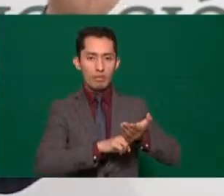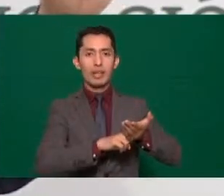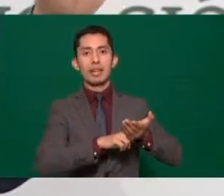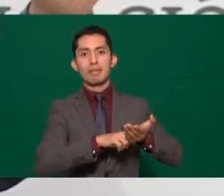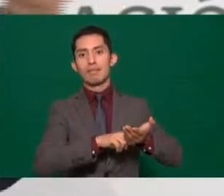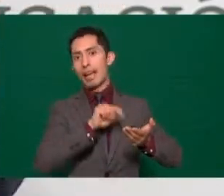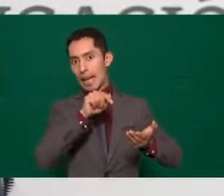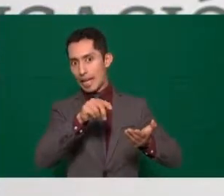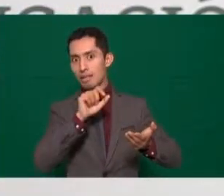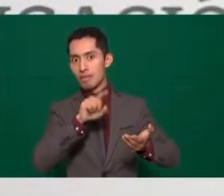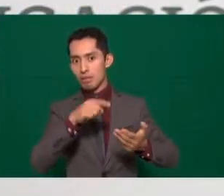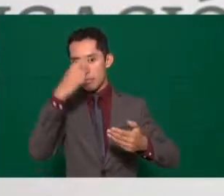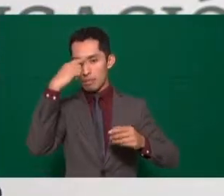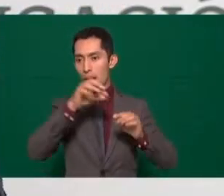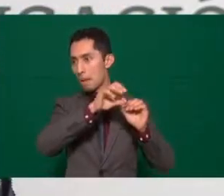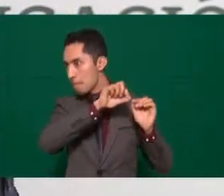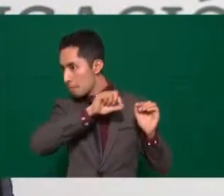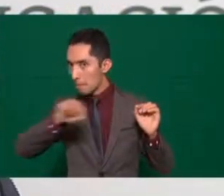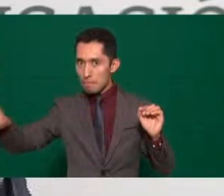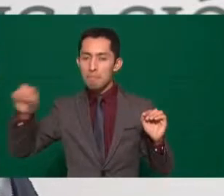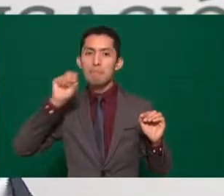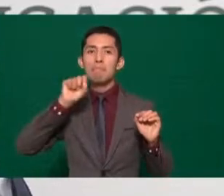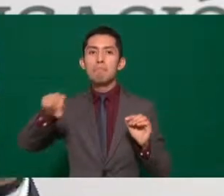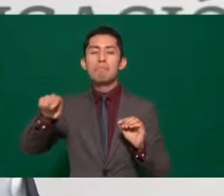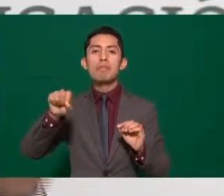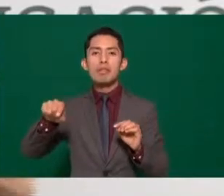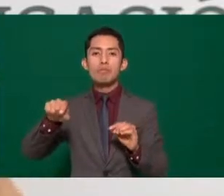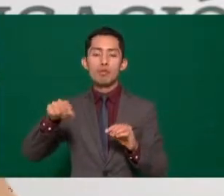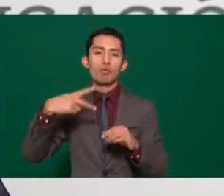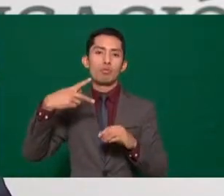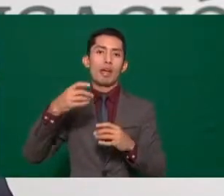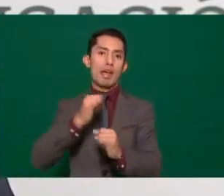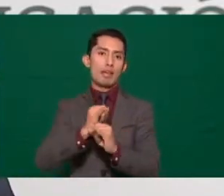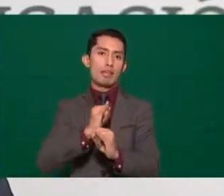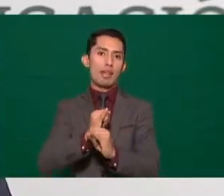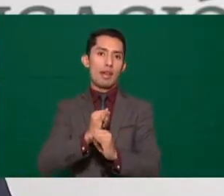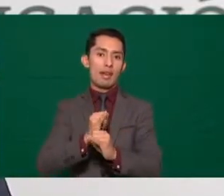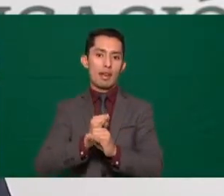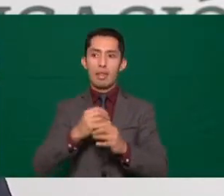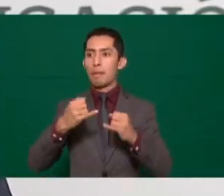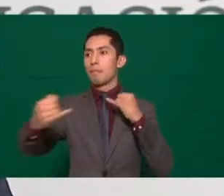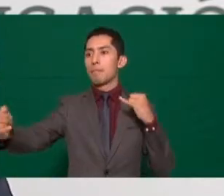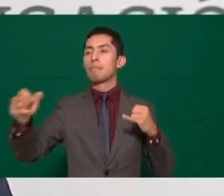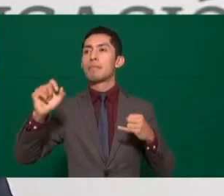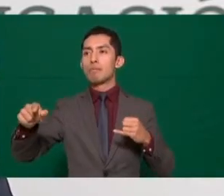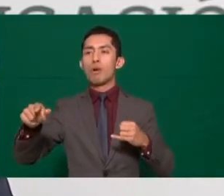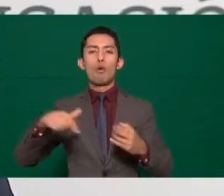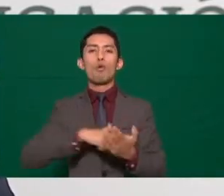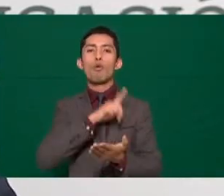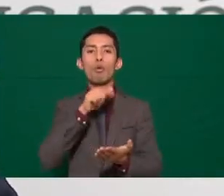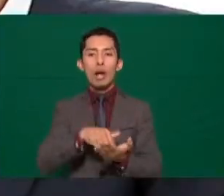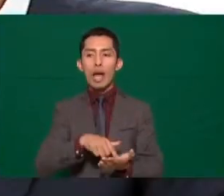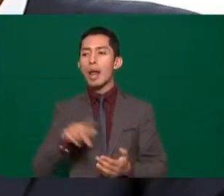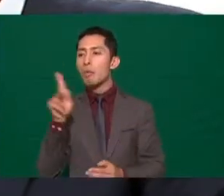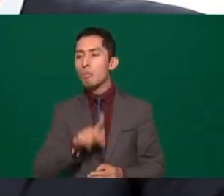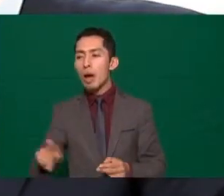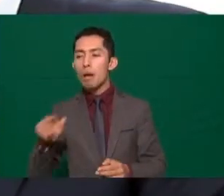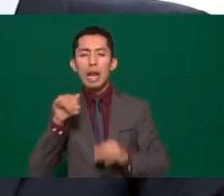óptica, para que se tenga internet en todos los